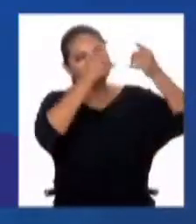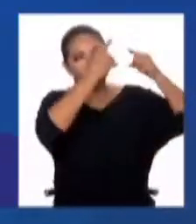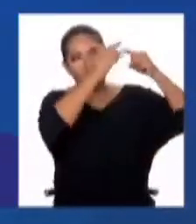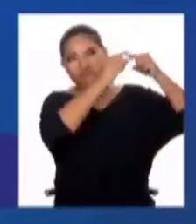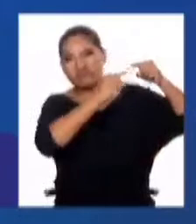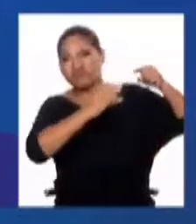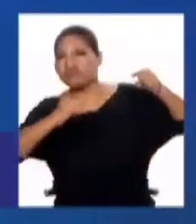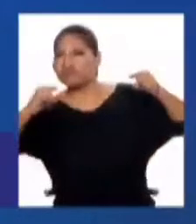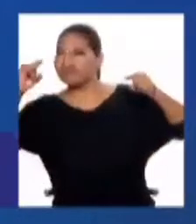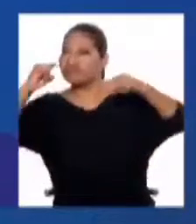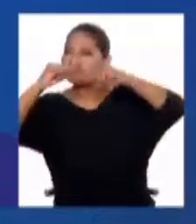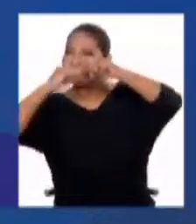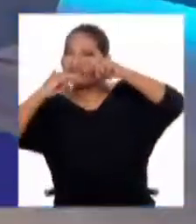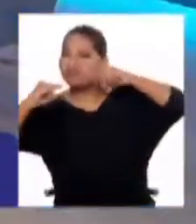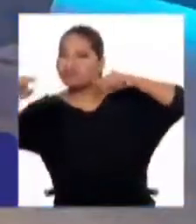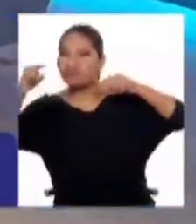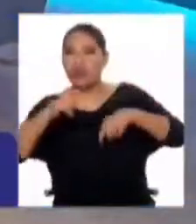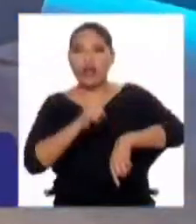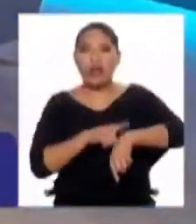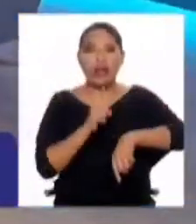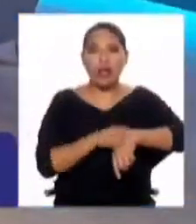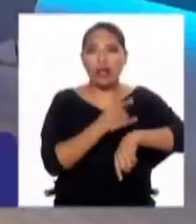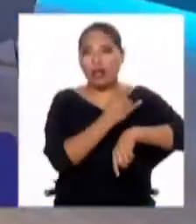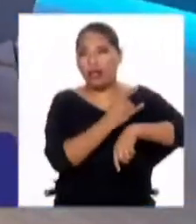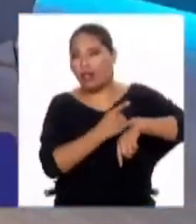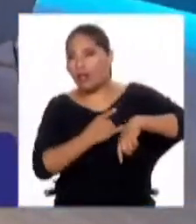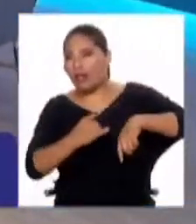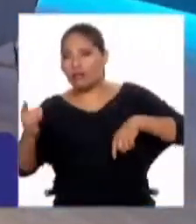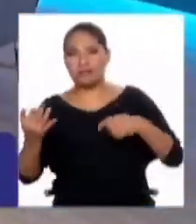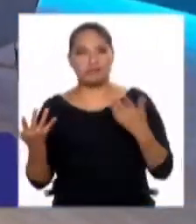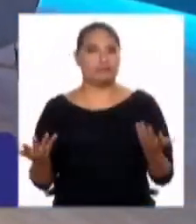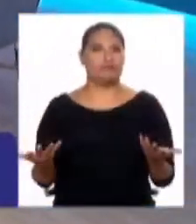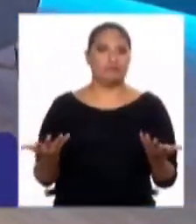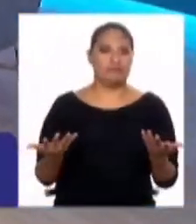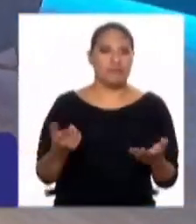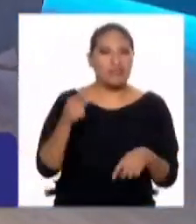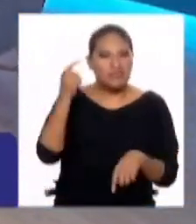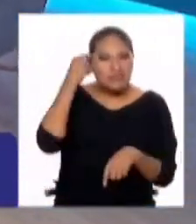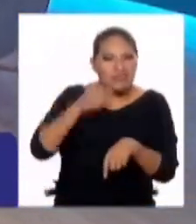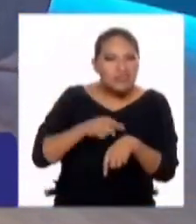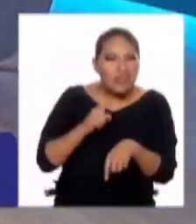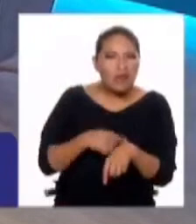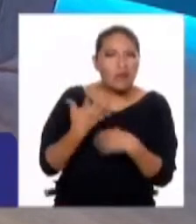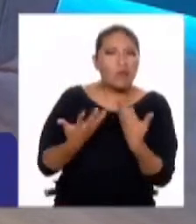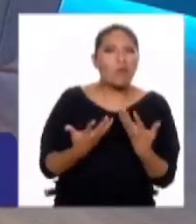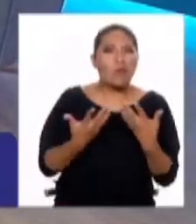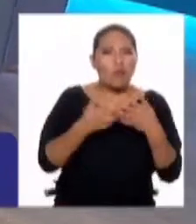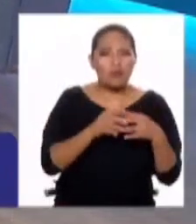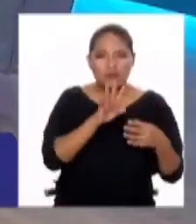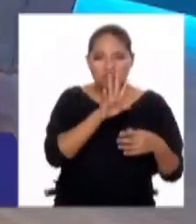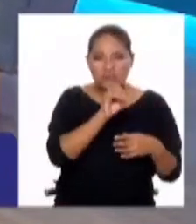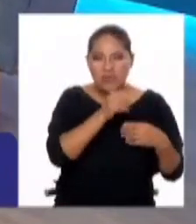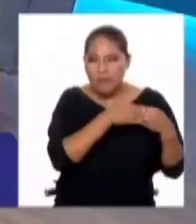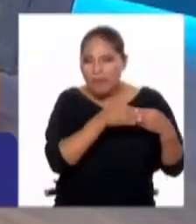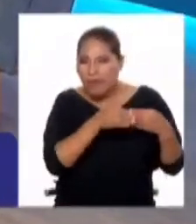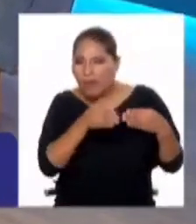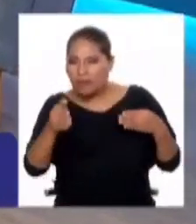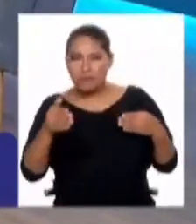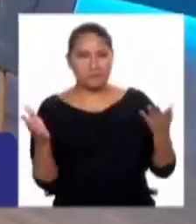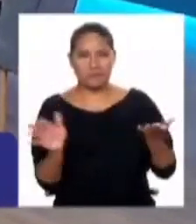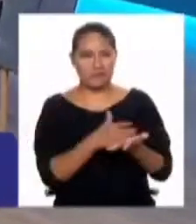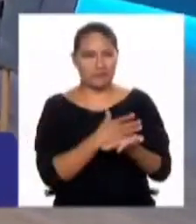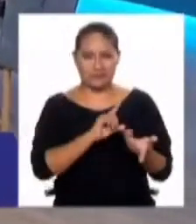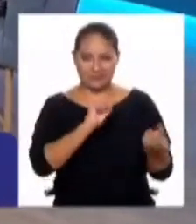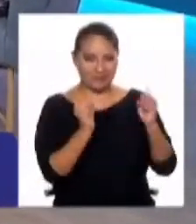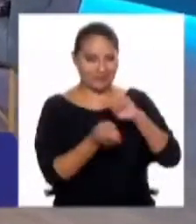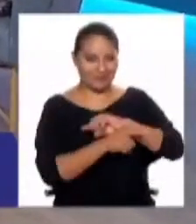de transmisión, donde se pierde muchísima electricidad, por cierto, ¿no? Para llevar 500 kilómetros. Ya no es